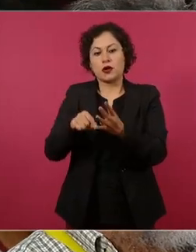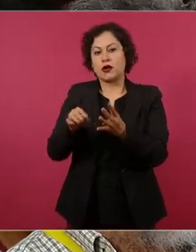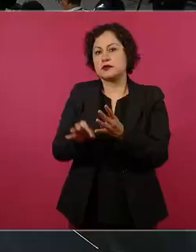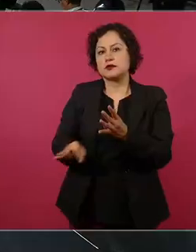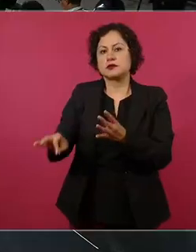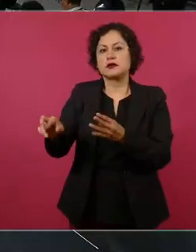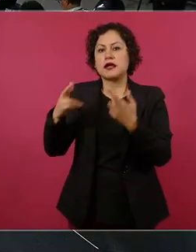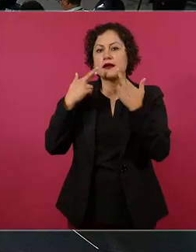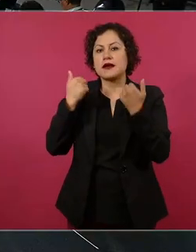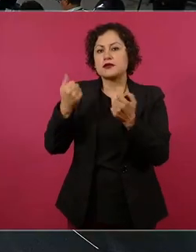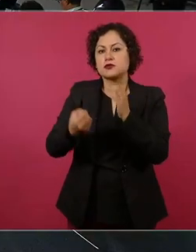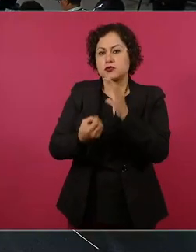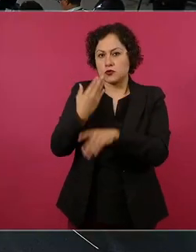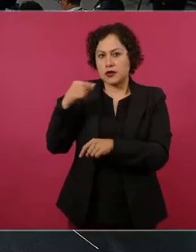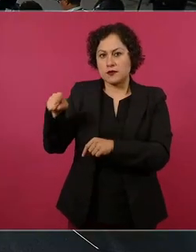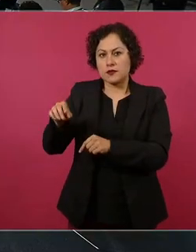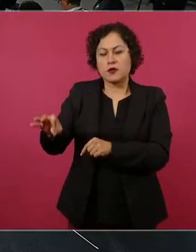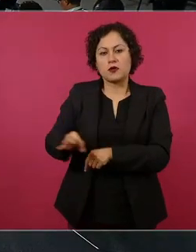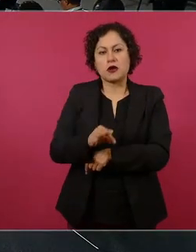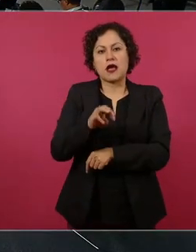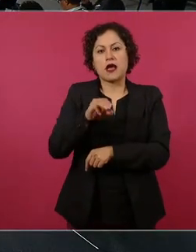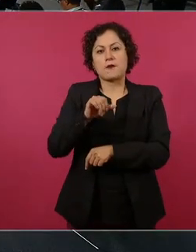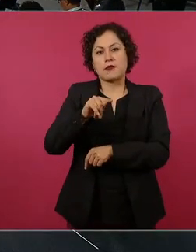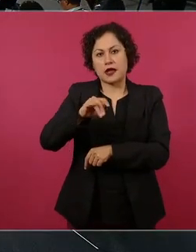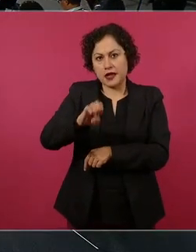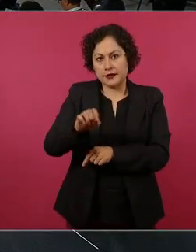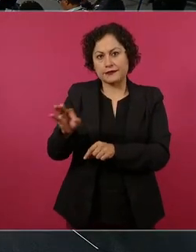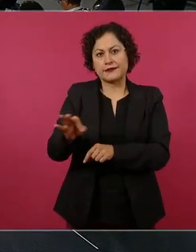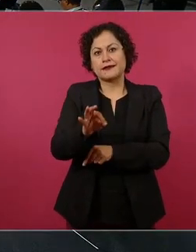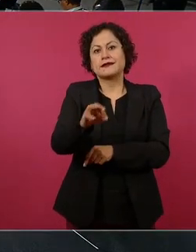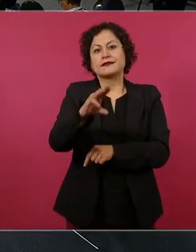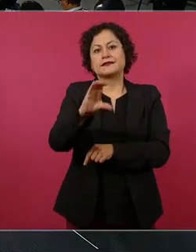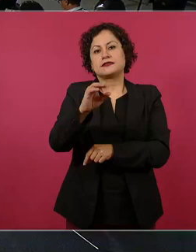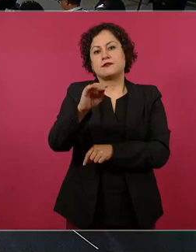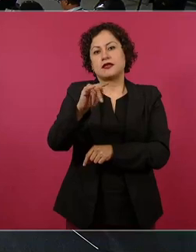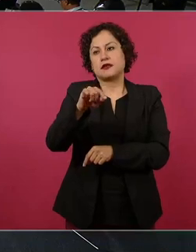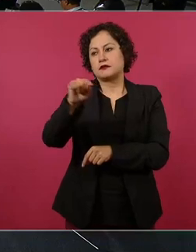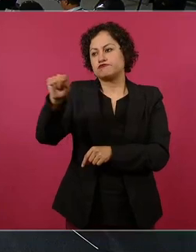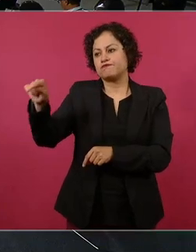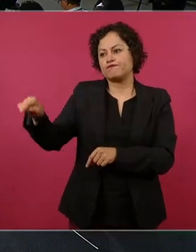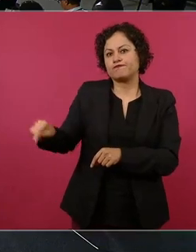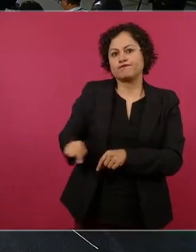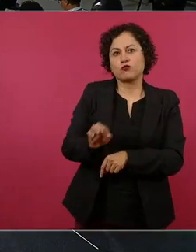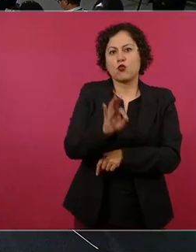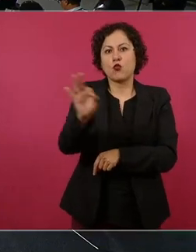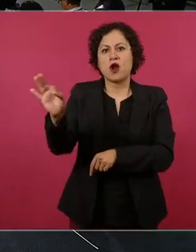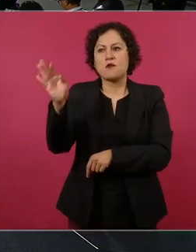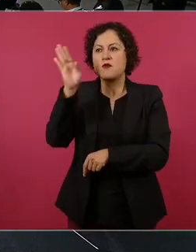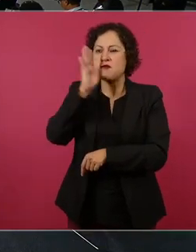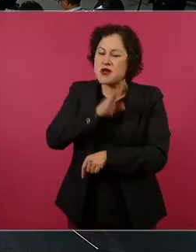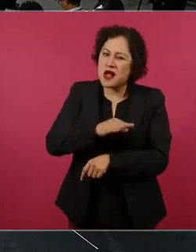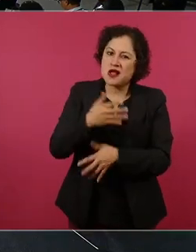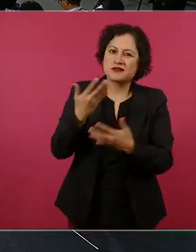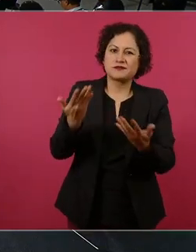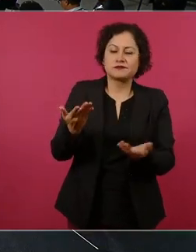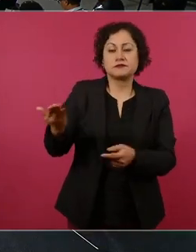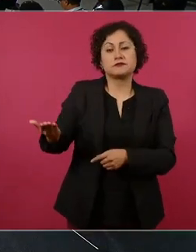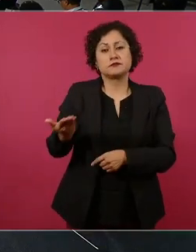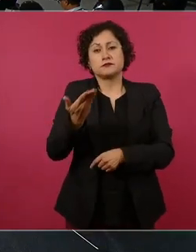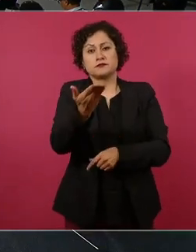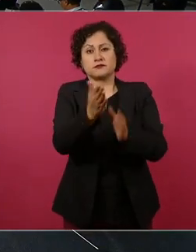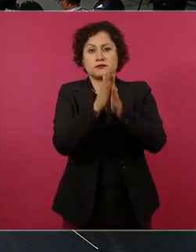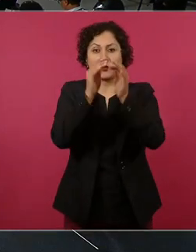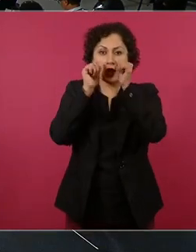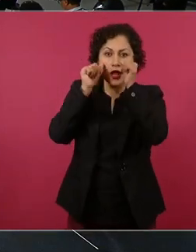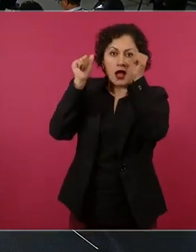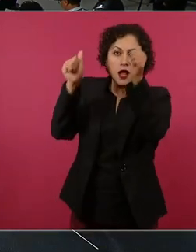Rancho Nuevo, Amate Redondo, Cimatlán, por mencionar algunas. Ver si es posible un puente en